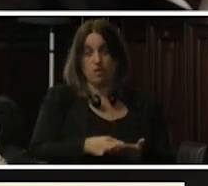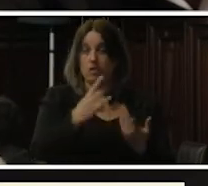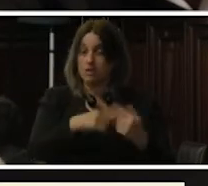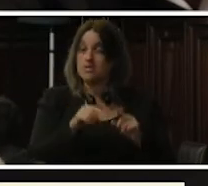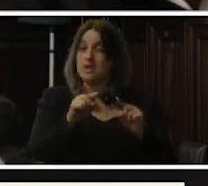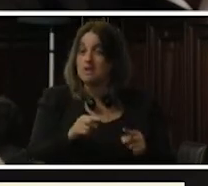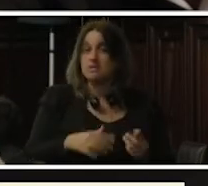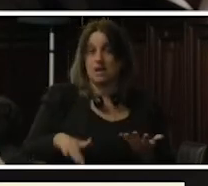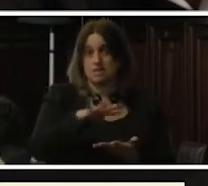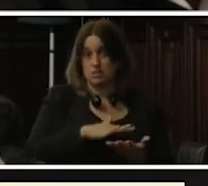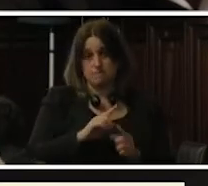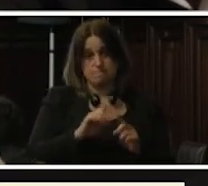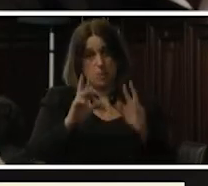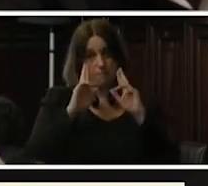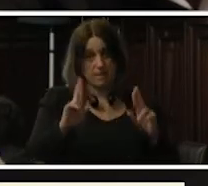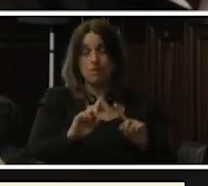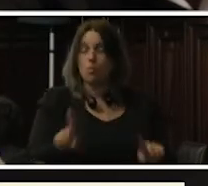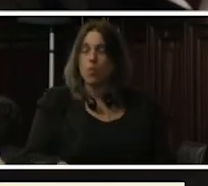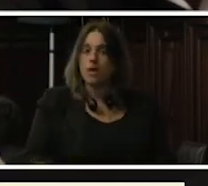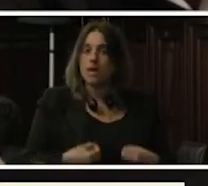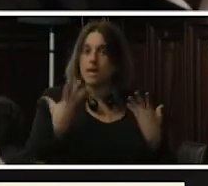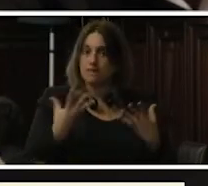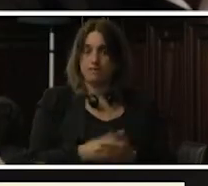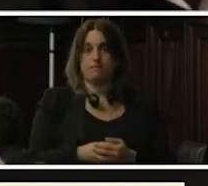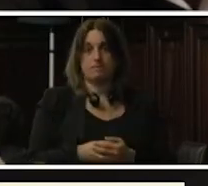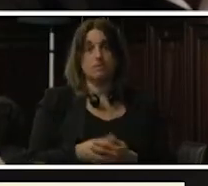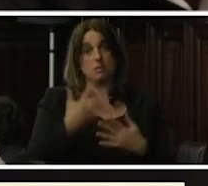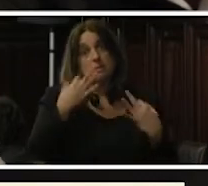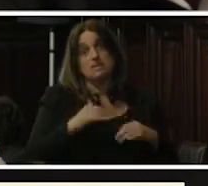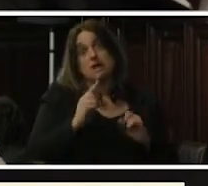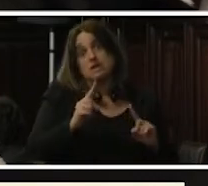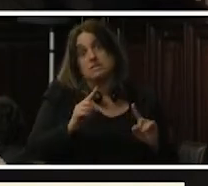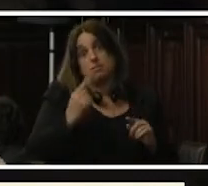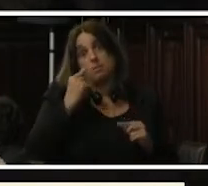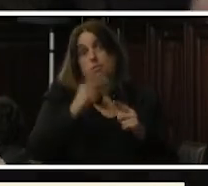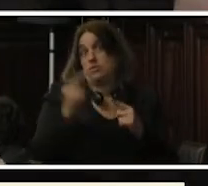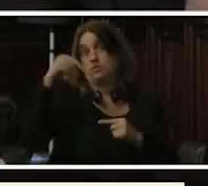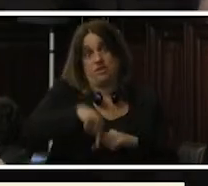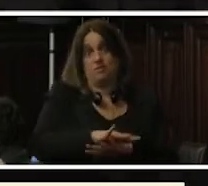es la situación, que es muy grave y que también es una de las razones por las que estamos aquí.